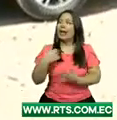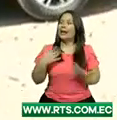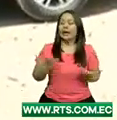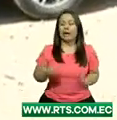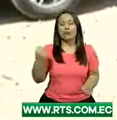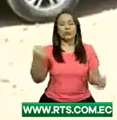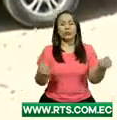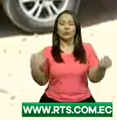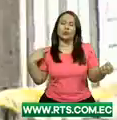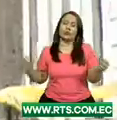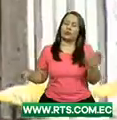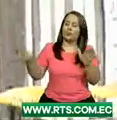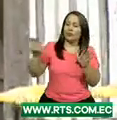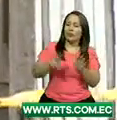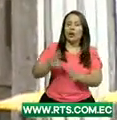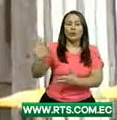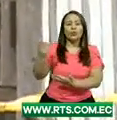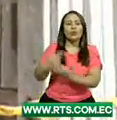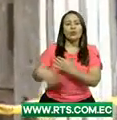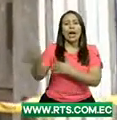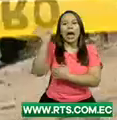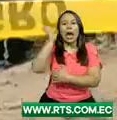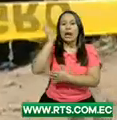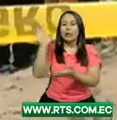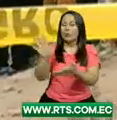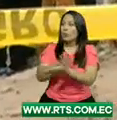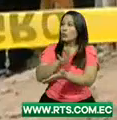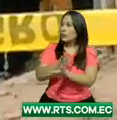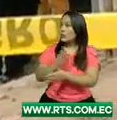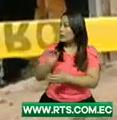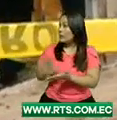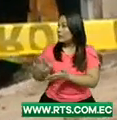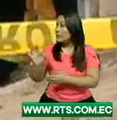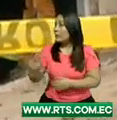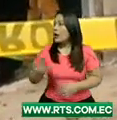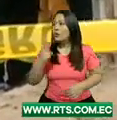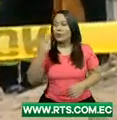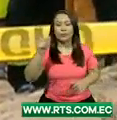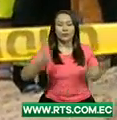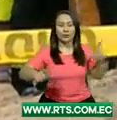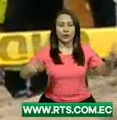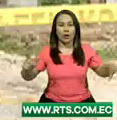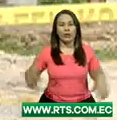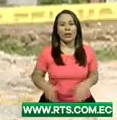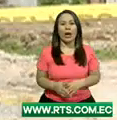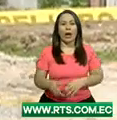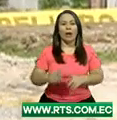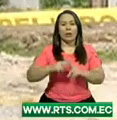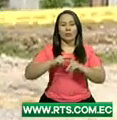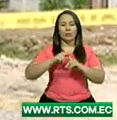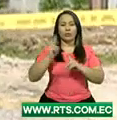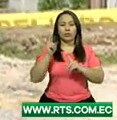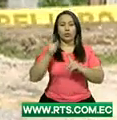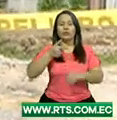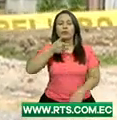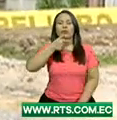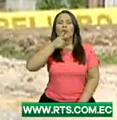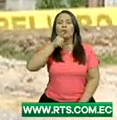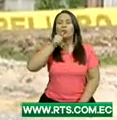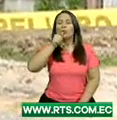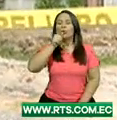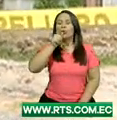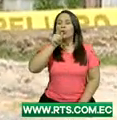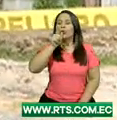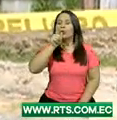iba a dejar a su hija menor de edad a un jardín aparecieron dos sujetos que estaban vendiendo una gaseosa en la tienda que se